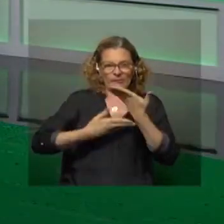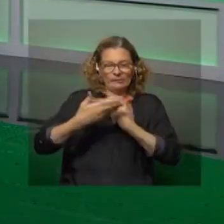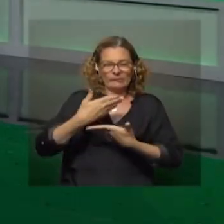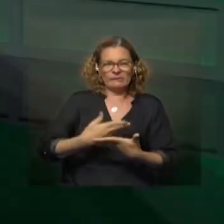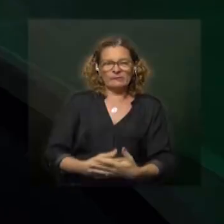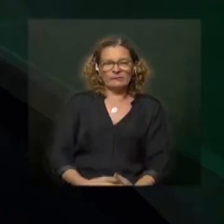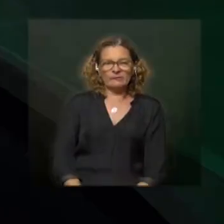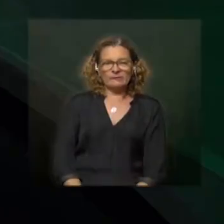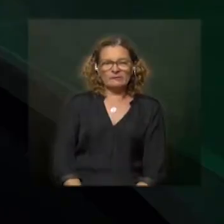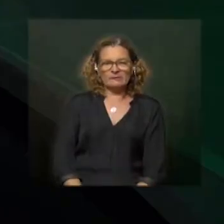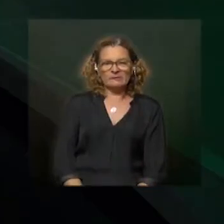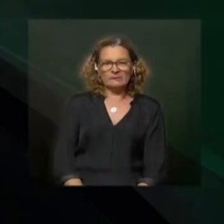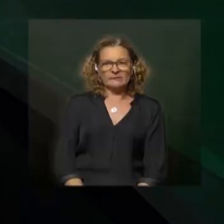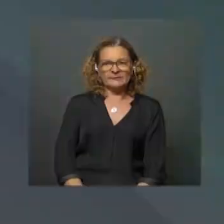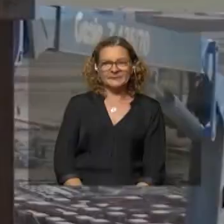titulares